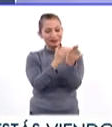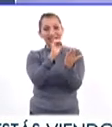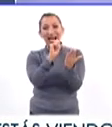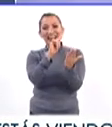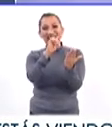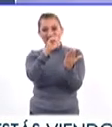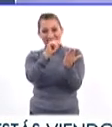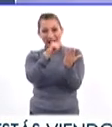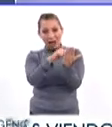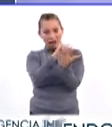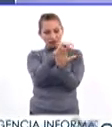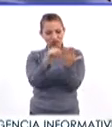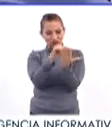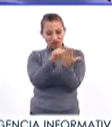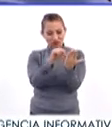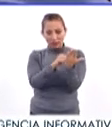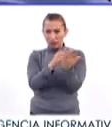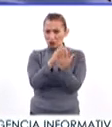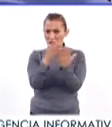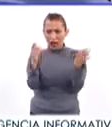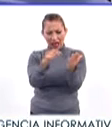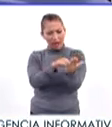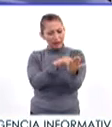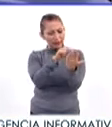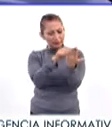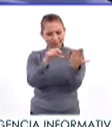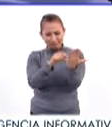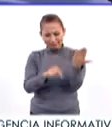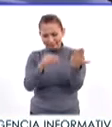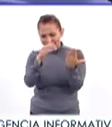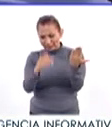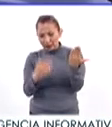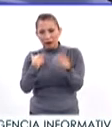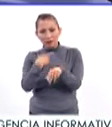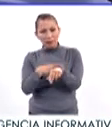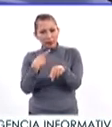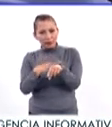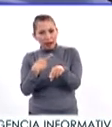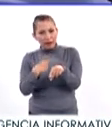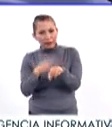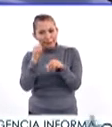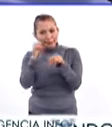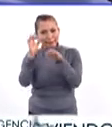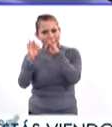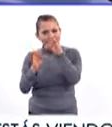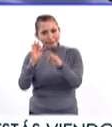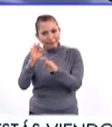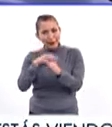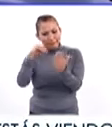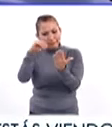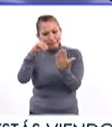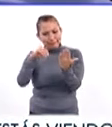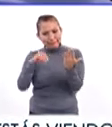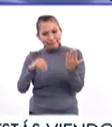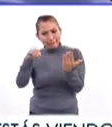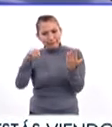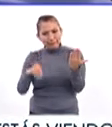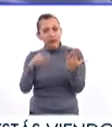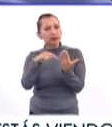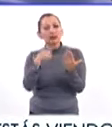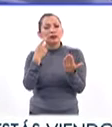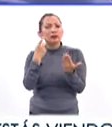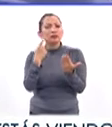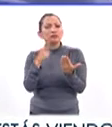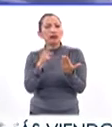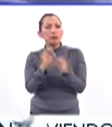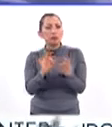vacunación donde es muy amplia hacia los padecimientos que atiende, pero ¿en qué